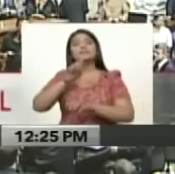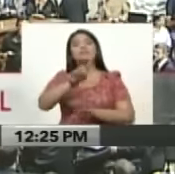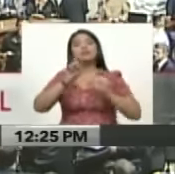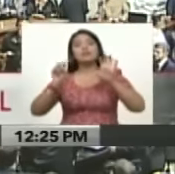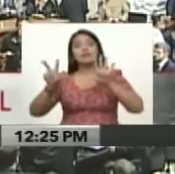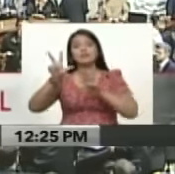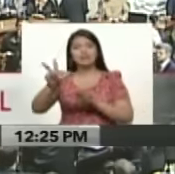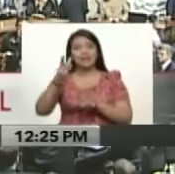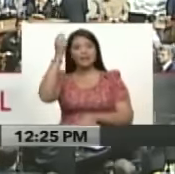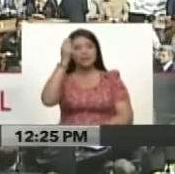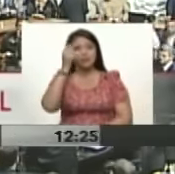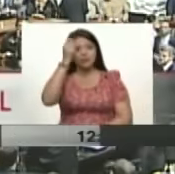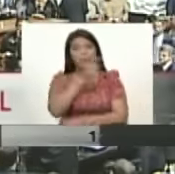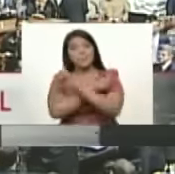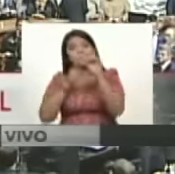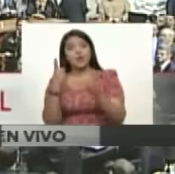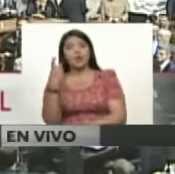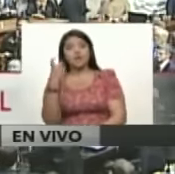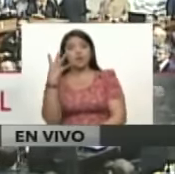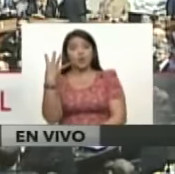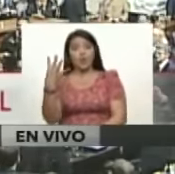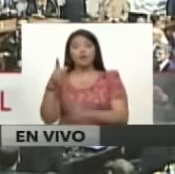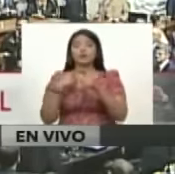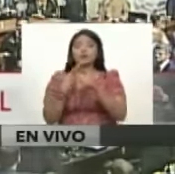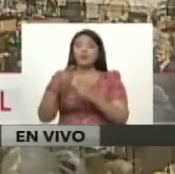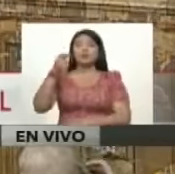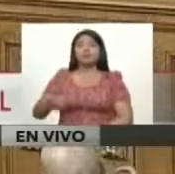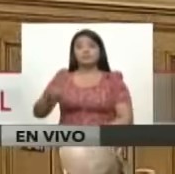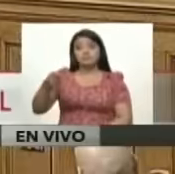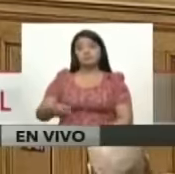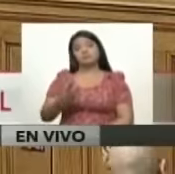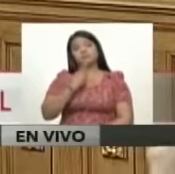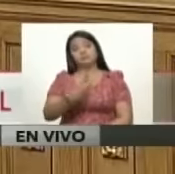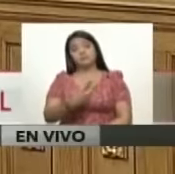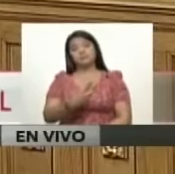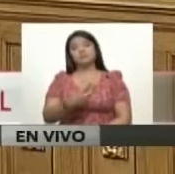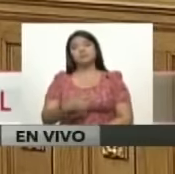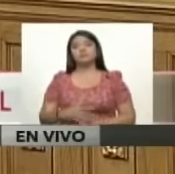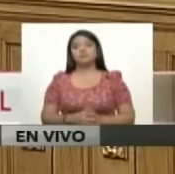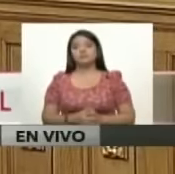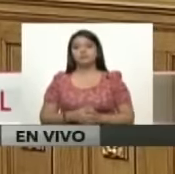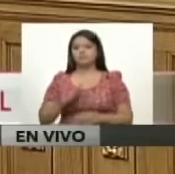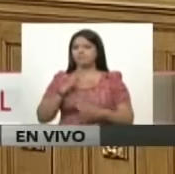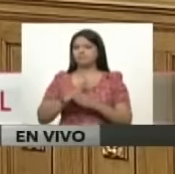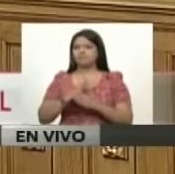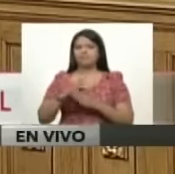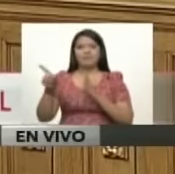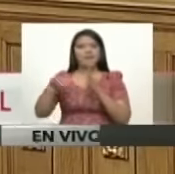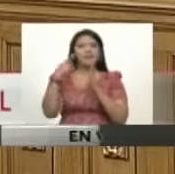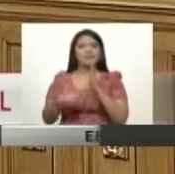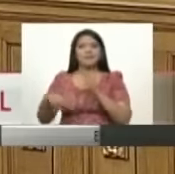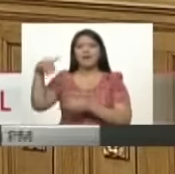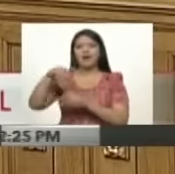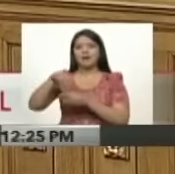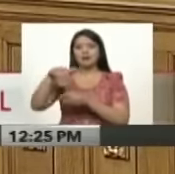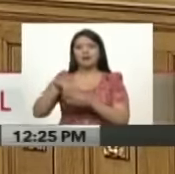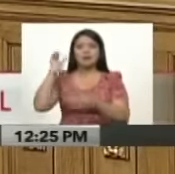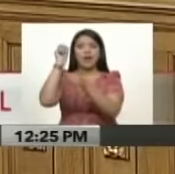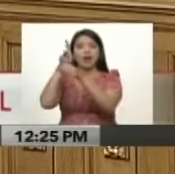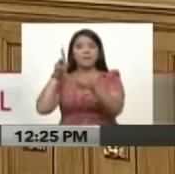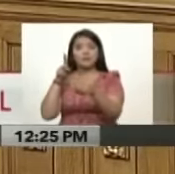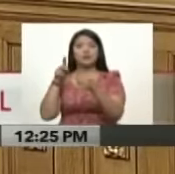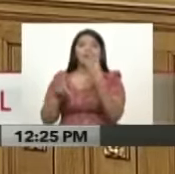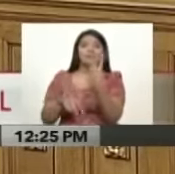4 faltaron por cuanto el TCJ declaró con lugar un recurso de impugnación de las elecciones en el estado Amazonas, 3